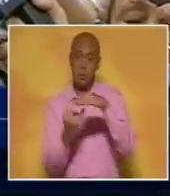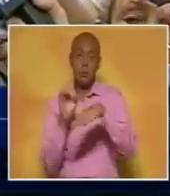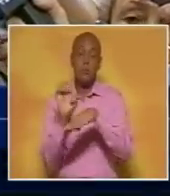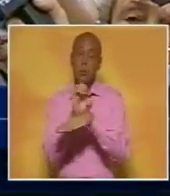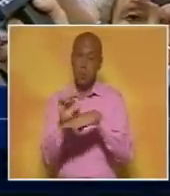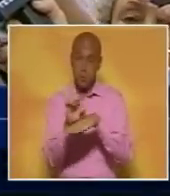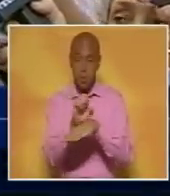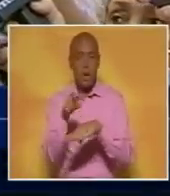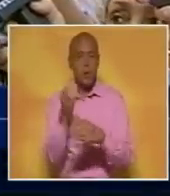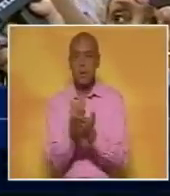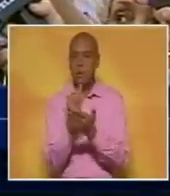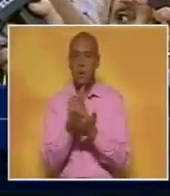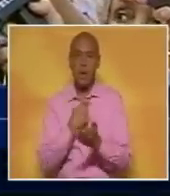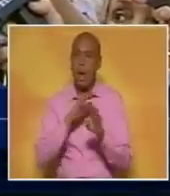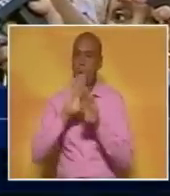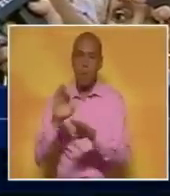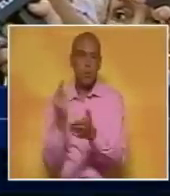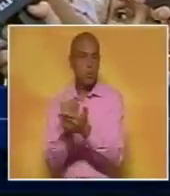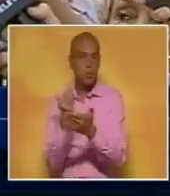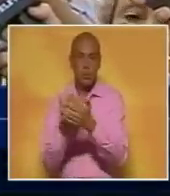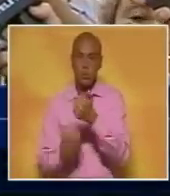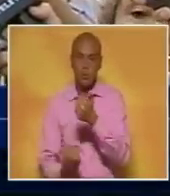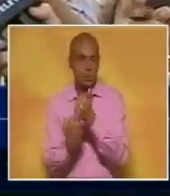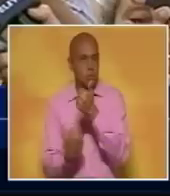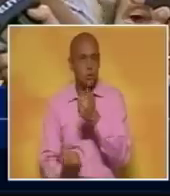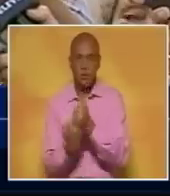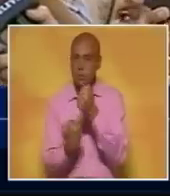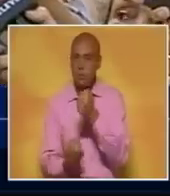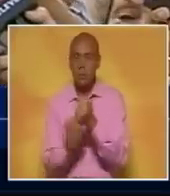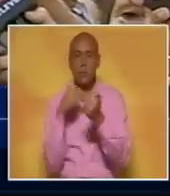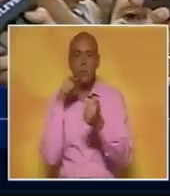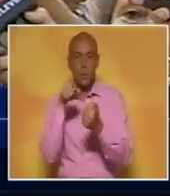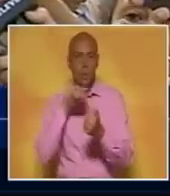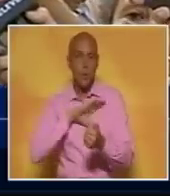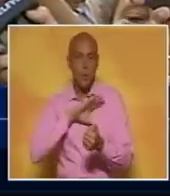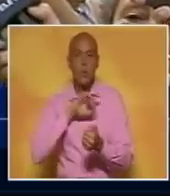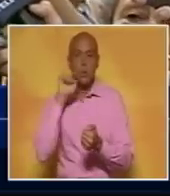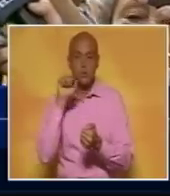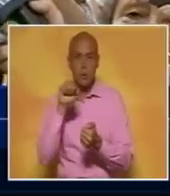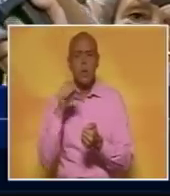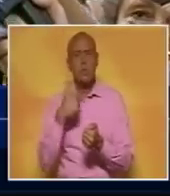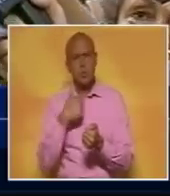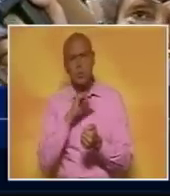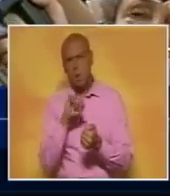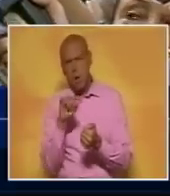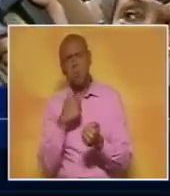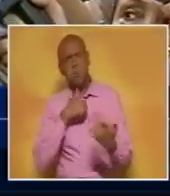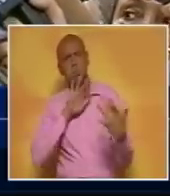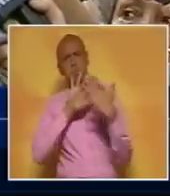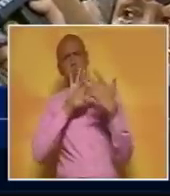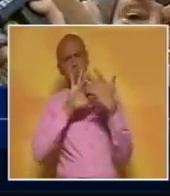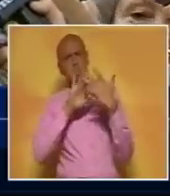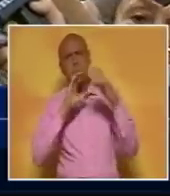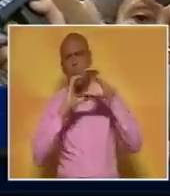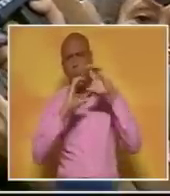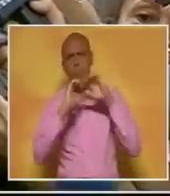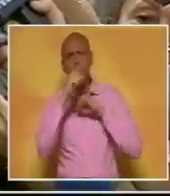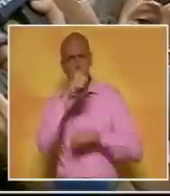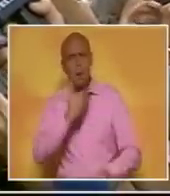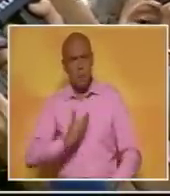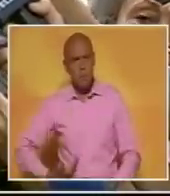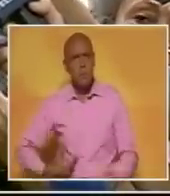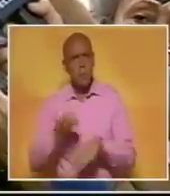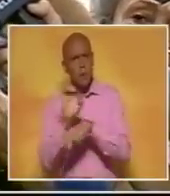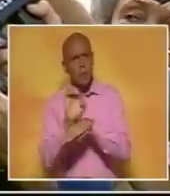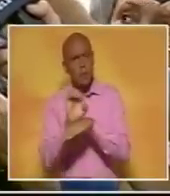respaldado abiertamente al presidente Lenín. Nos hemos comunicado no solamente, por cierto, con parte de ellos, sino también incluso,